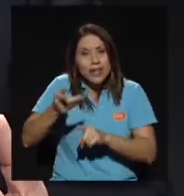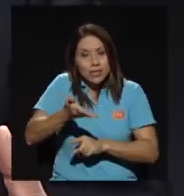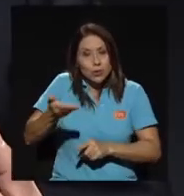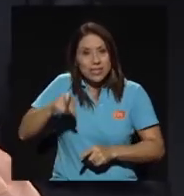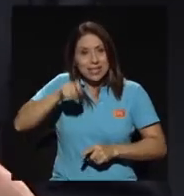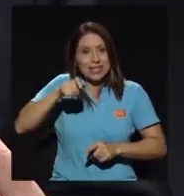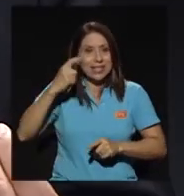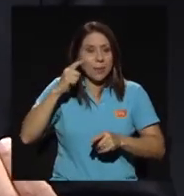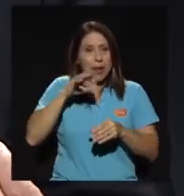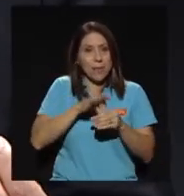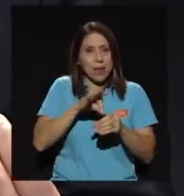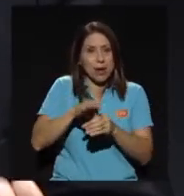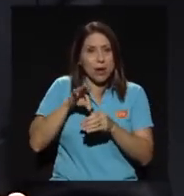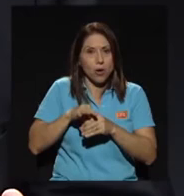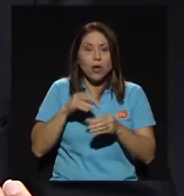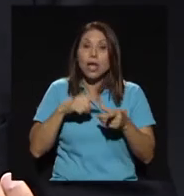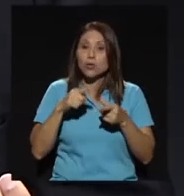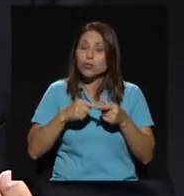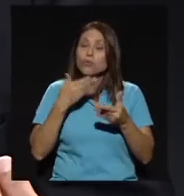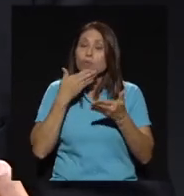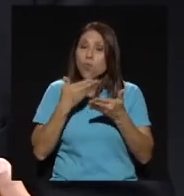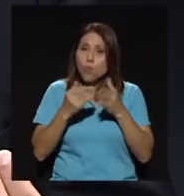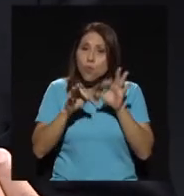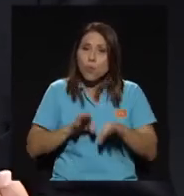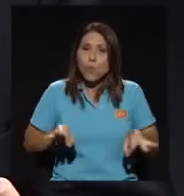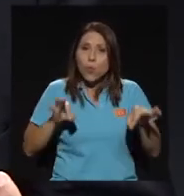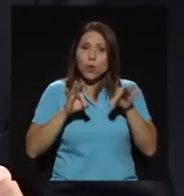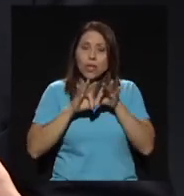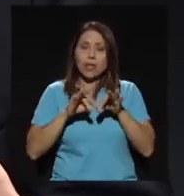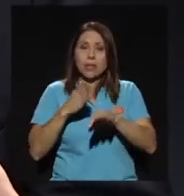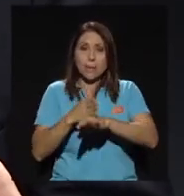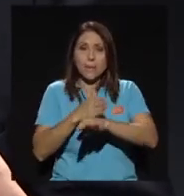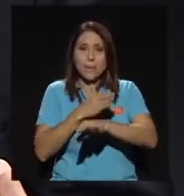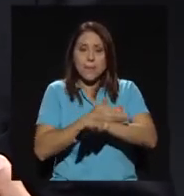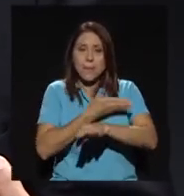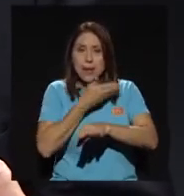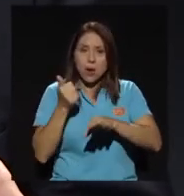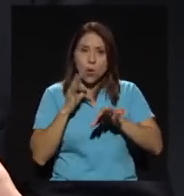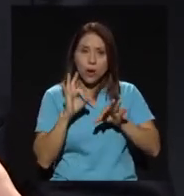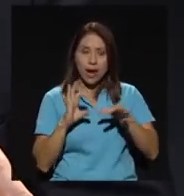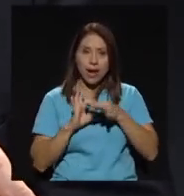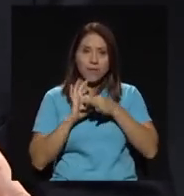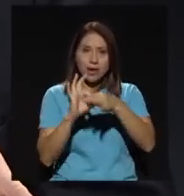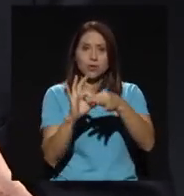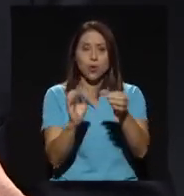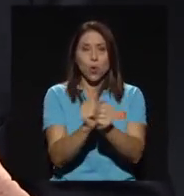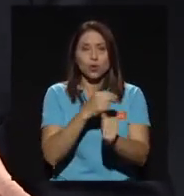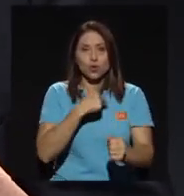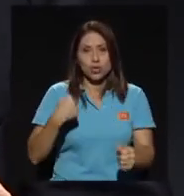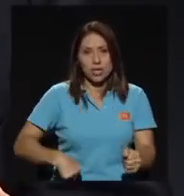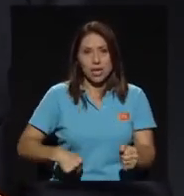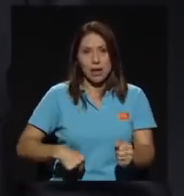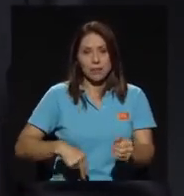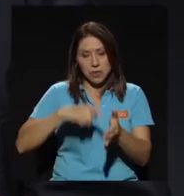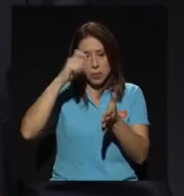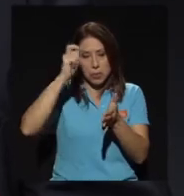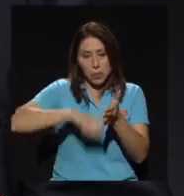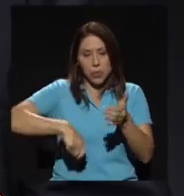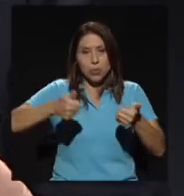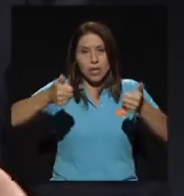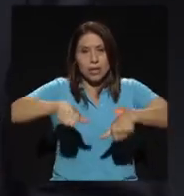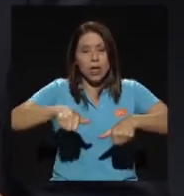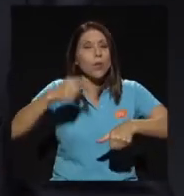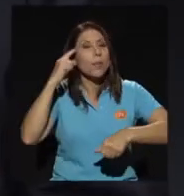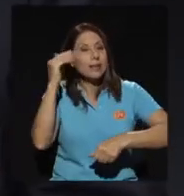mejorar la relación con china a través de un tratado para establecer que teníamos acceso a los